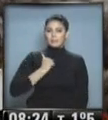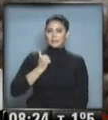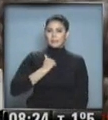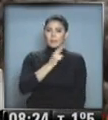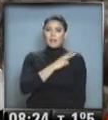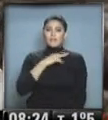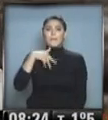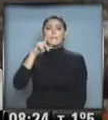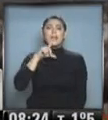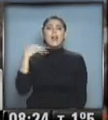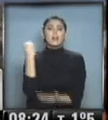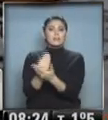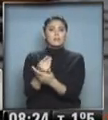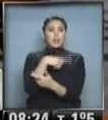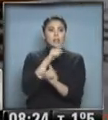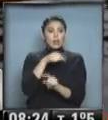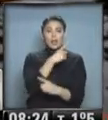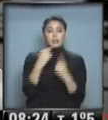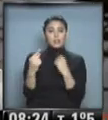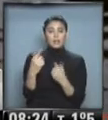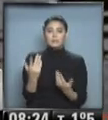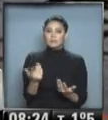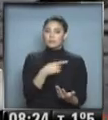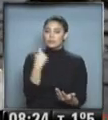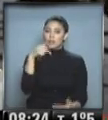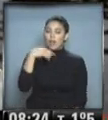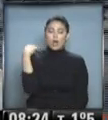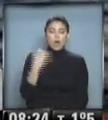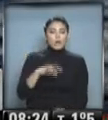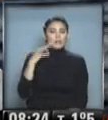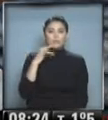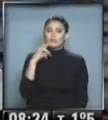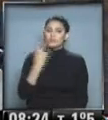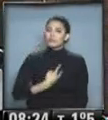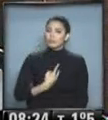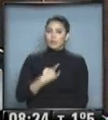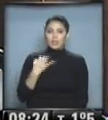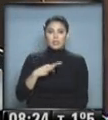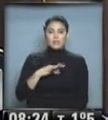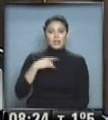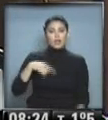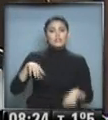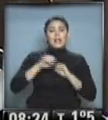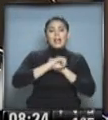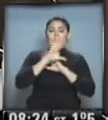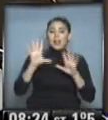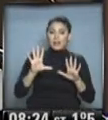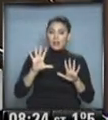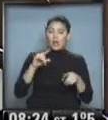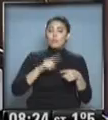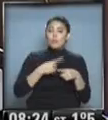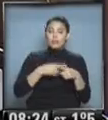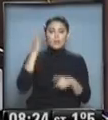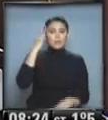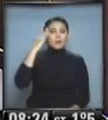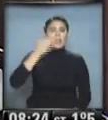Milani, ¿no? Entonces nosotros tenemos la obligación de poner las cosas en su lugar. La política de memoria,